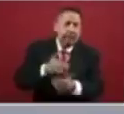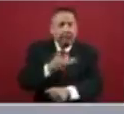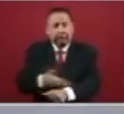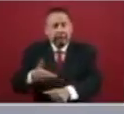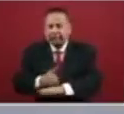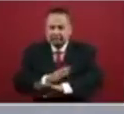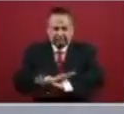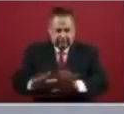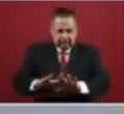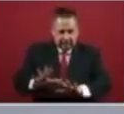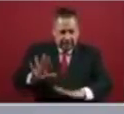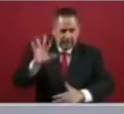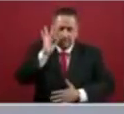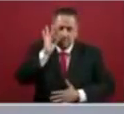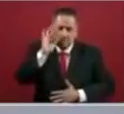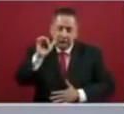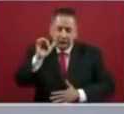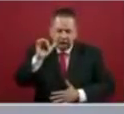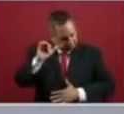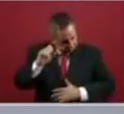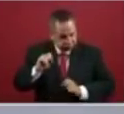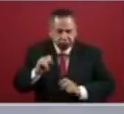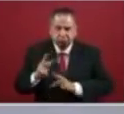pequeños comerciantes, empresarios,